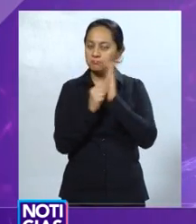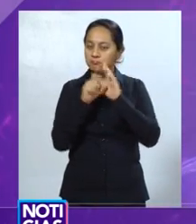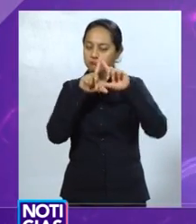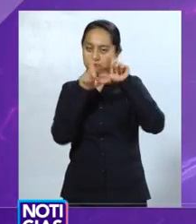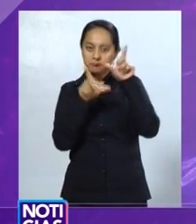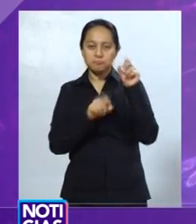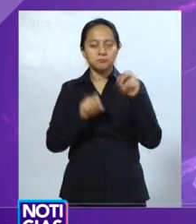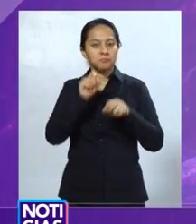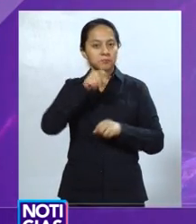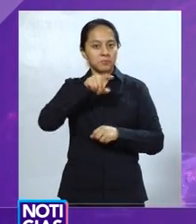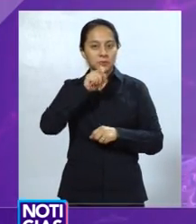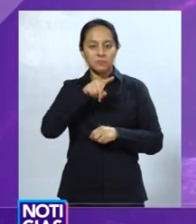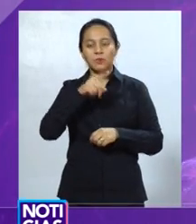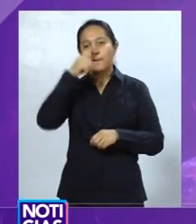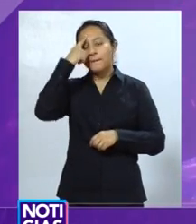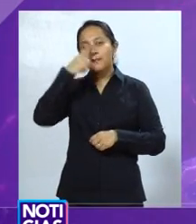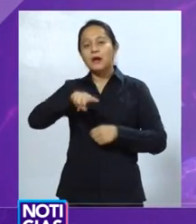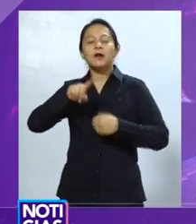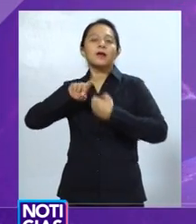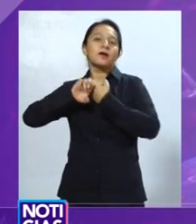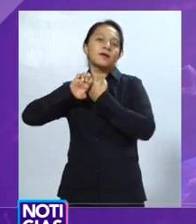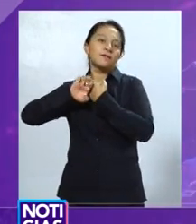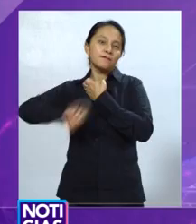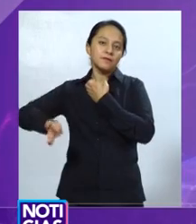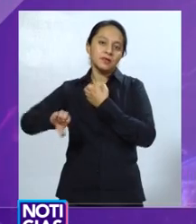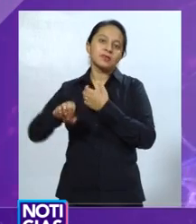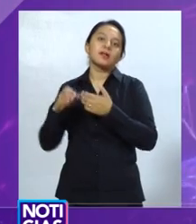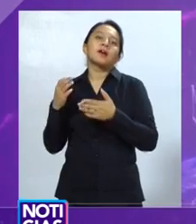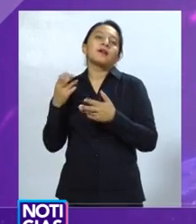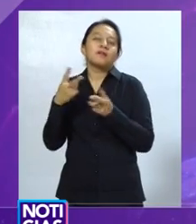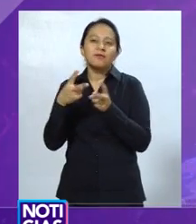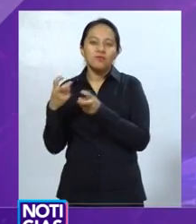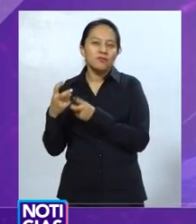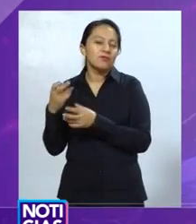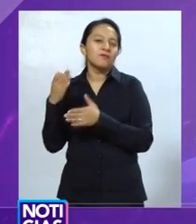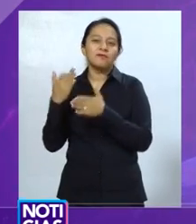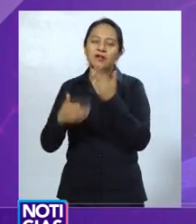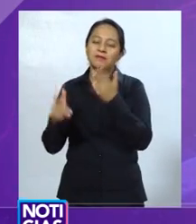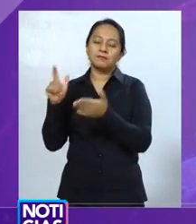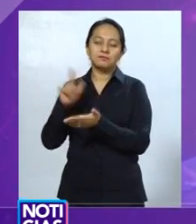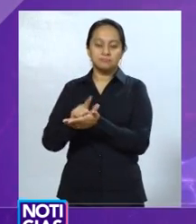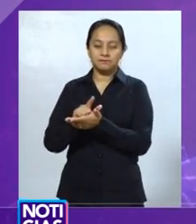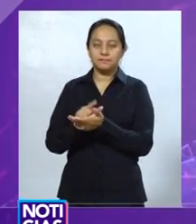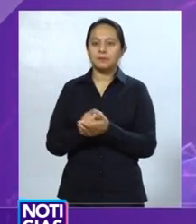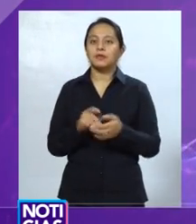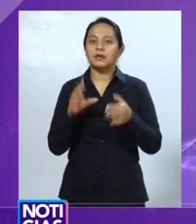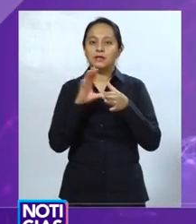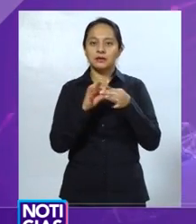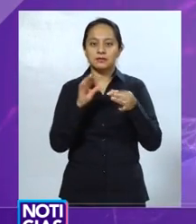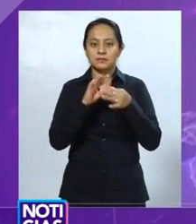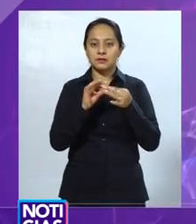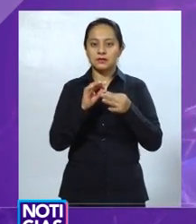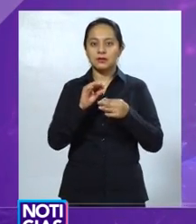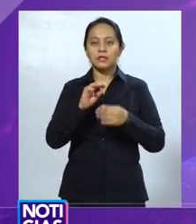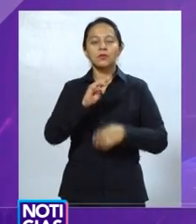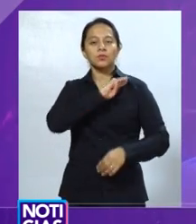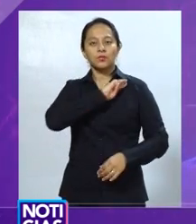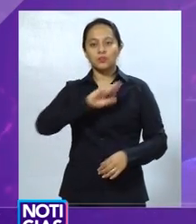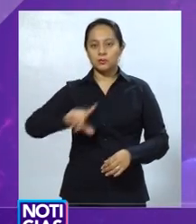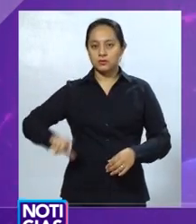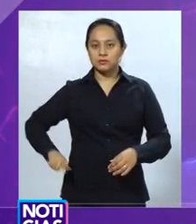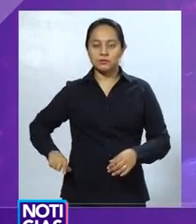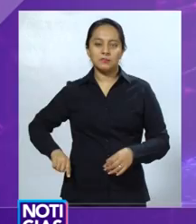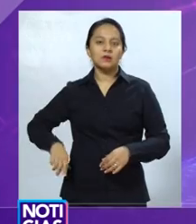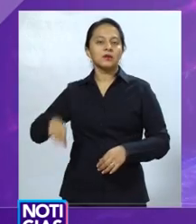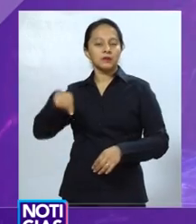suficientemente de manera completa. Hizo un llamado a los secretarios de seguridad pública del país para optimizar los recursos públicos ante los